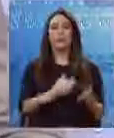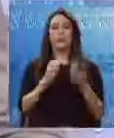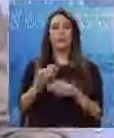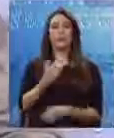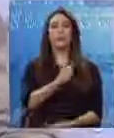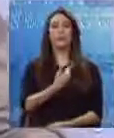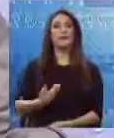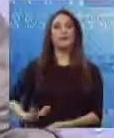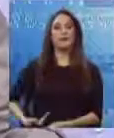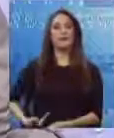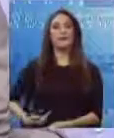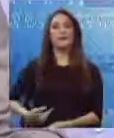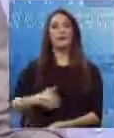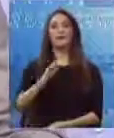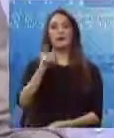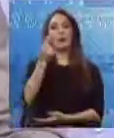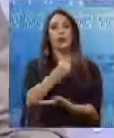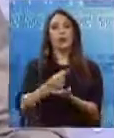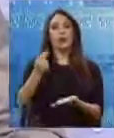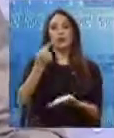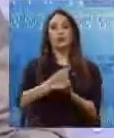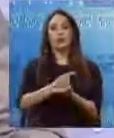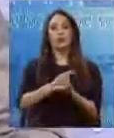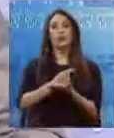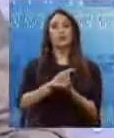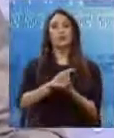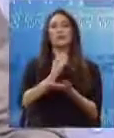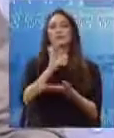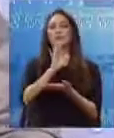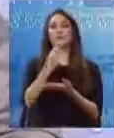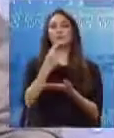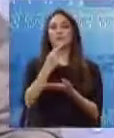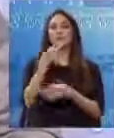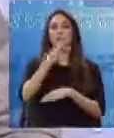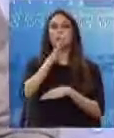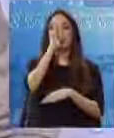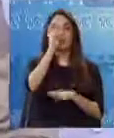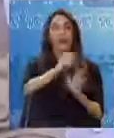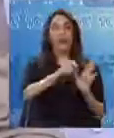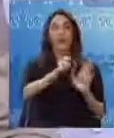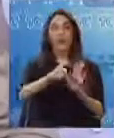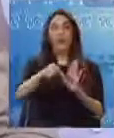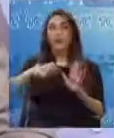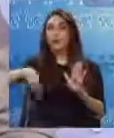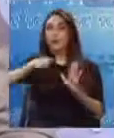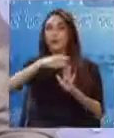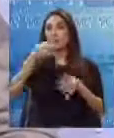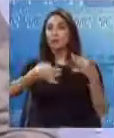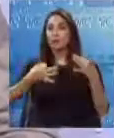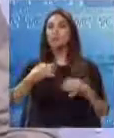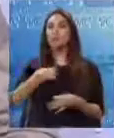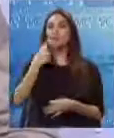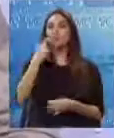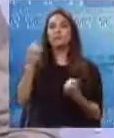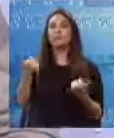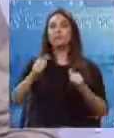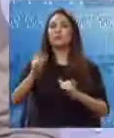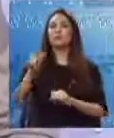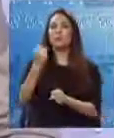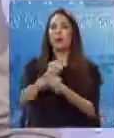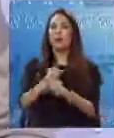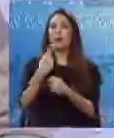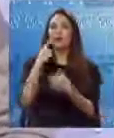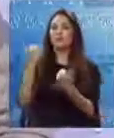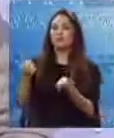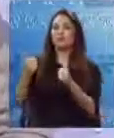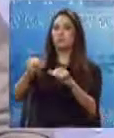El presidente de la Corte Provincial del Guayas recalcó que los jueces se someten periódicamente a procedimientos internos para demostrar su rectitud en el ejercicio de su